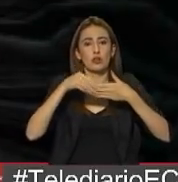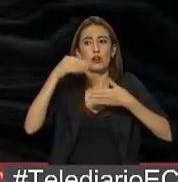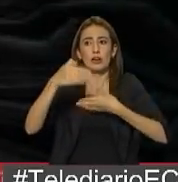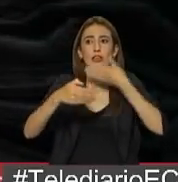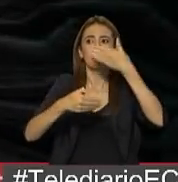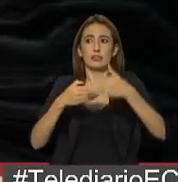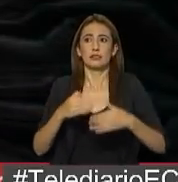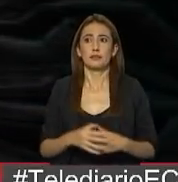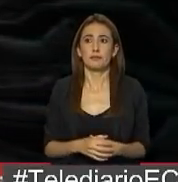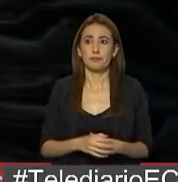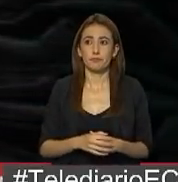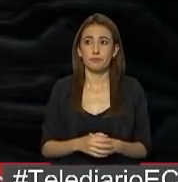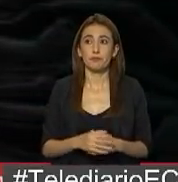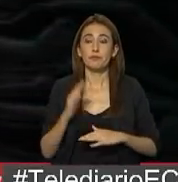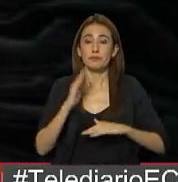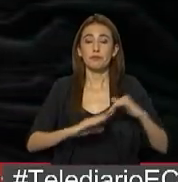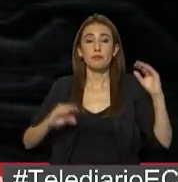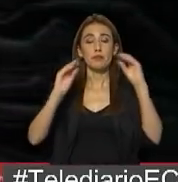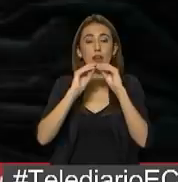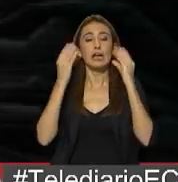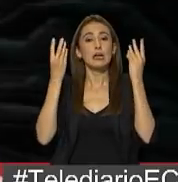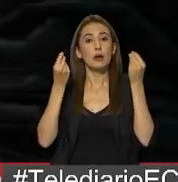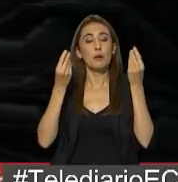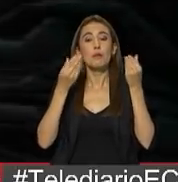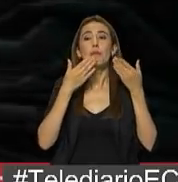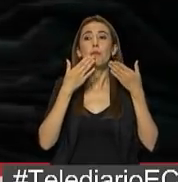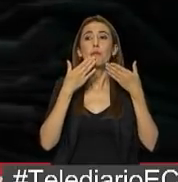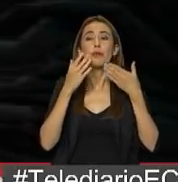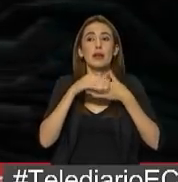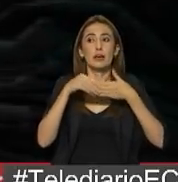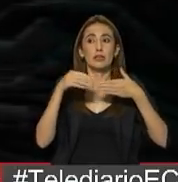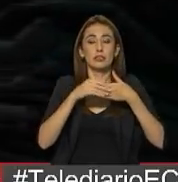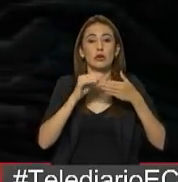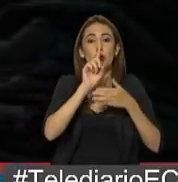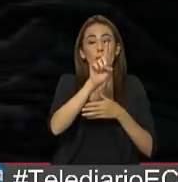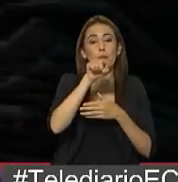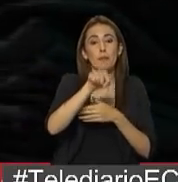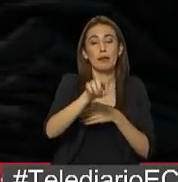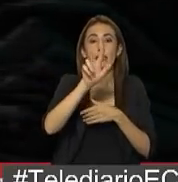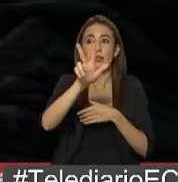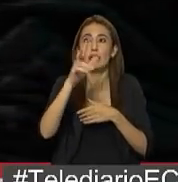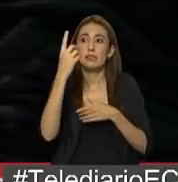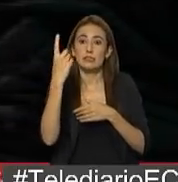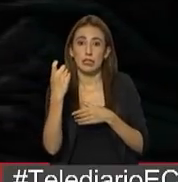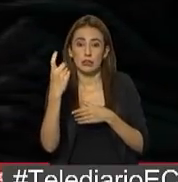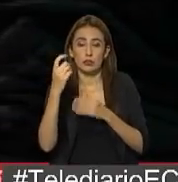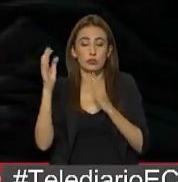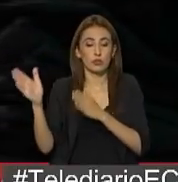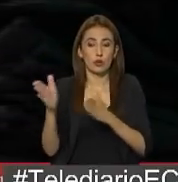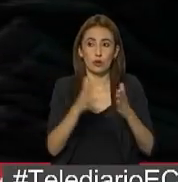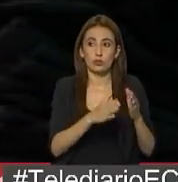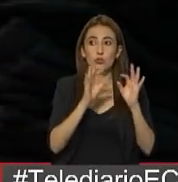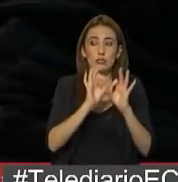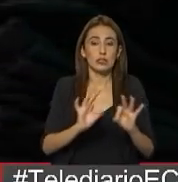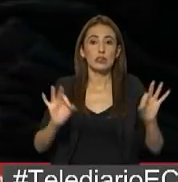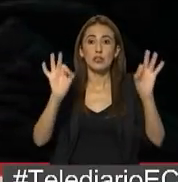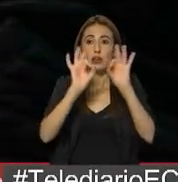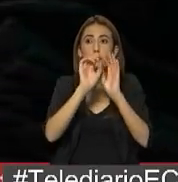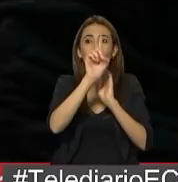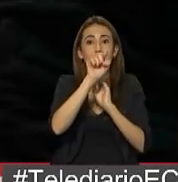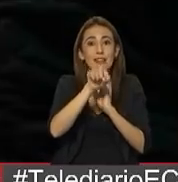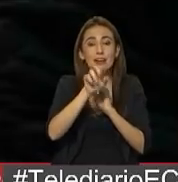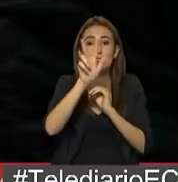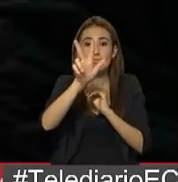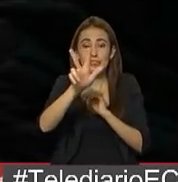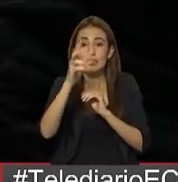$137.18 más. Considerando estos cálculos, la Contraloría determinó que el sobreprecio por cada funda es de